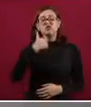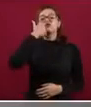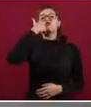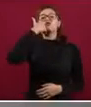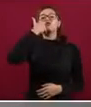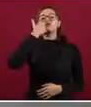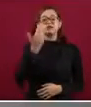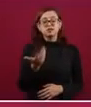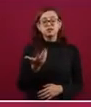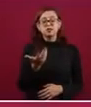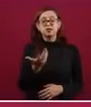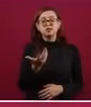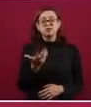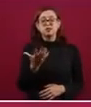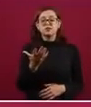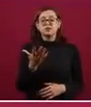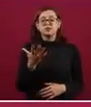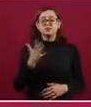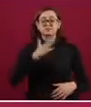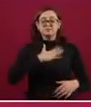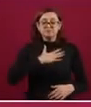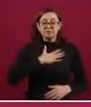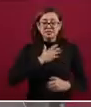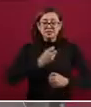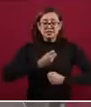Lo que quiero es expresar